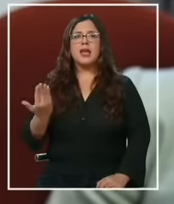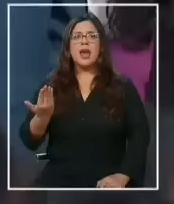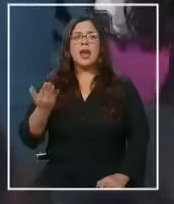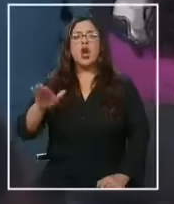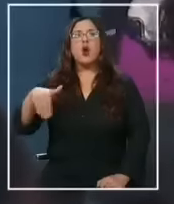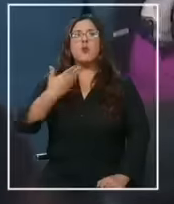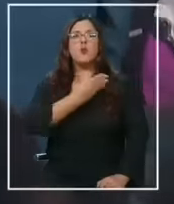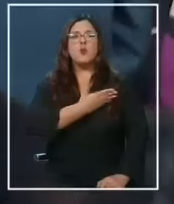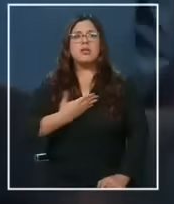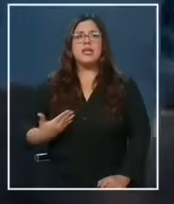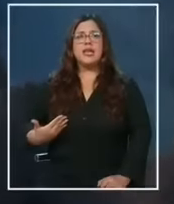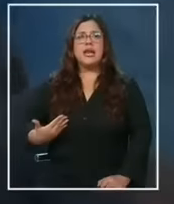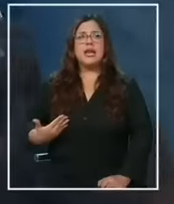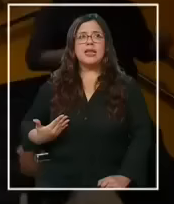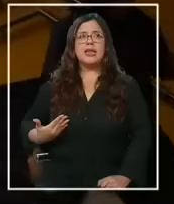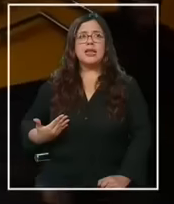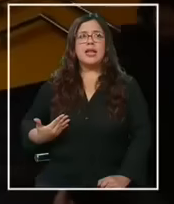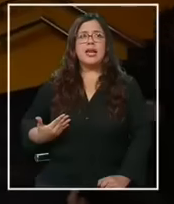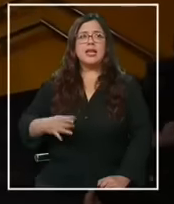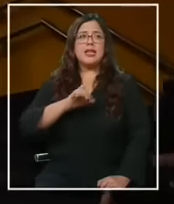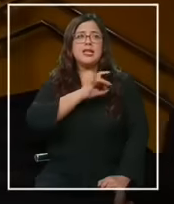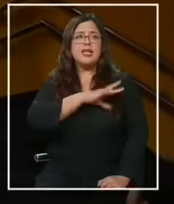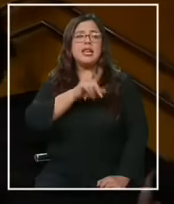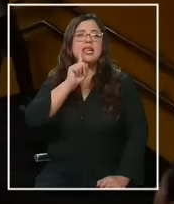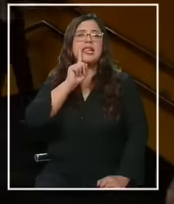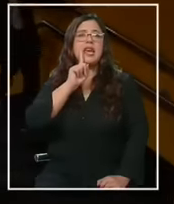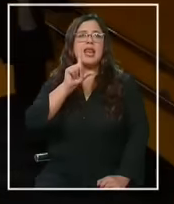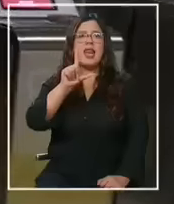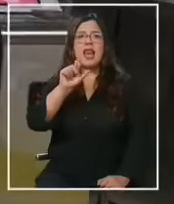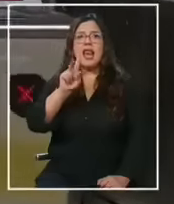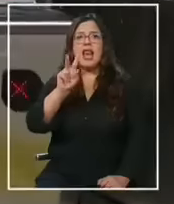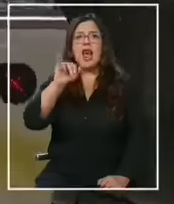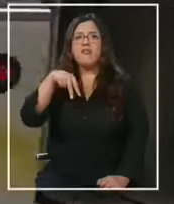próximo presidente de Chile iba a ser Joaquín Lavín. Es muy pronto para